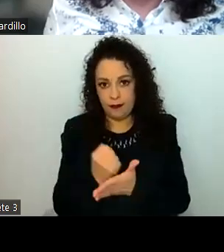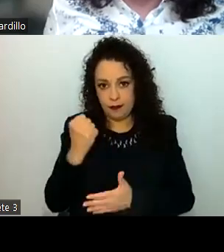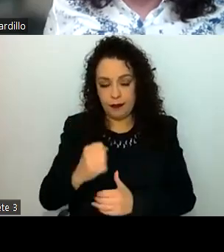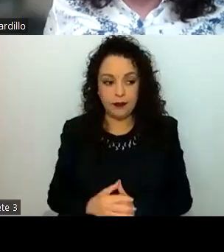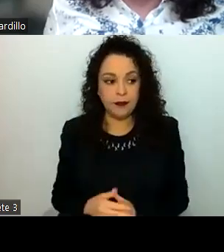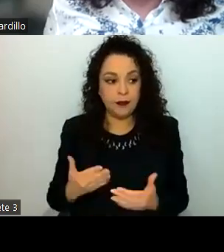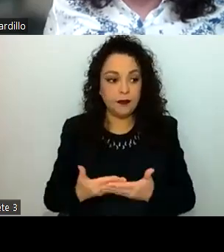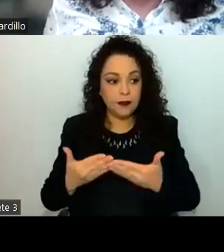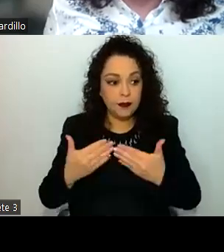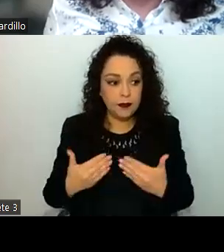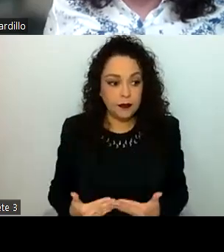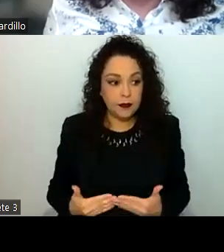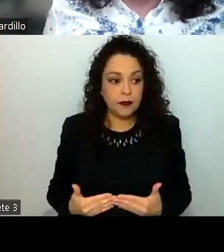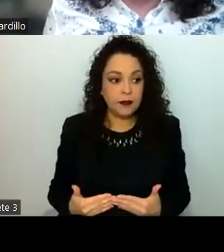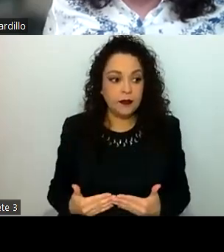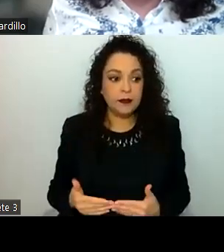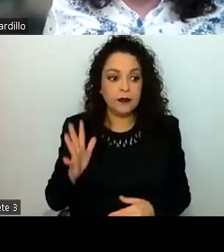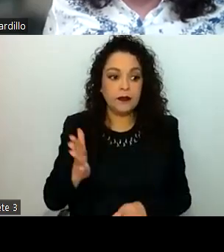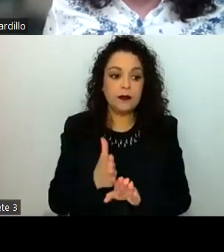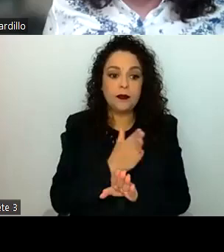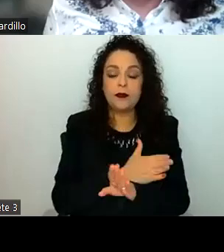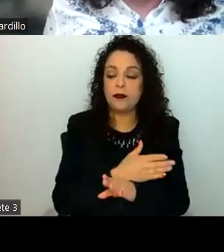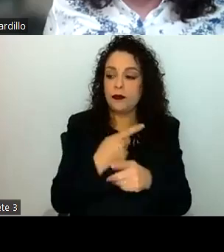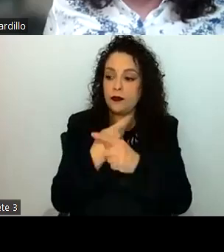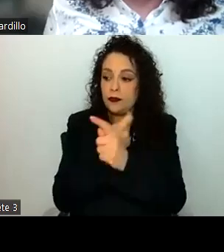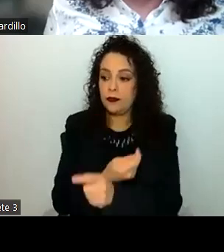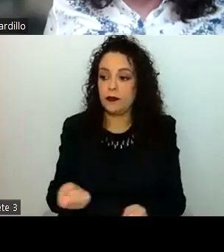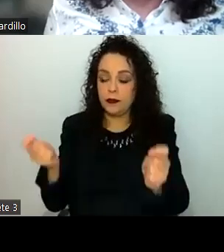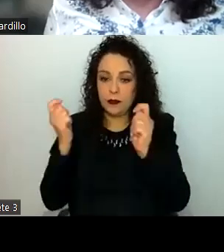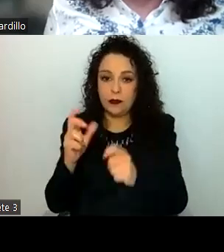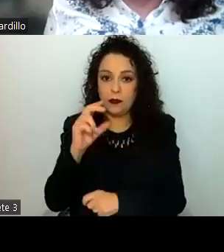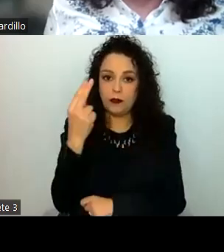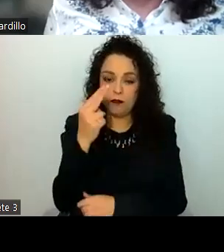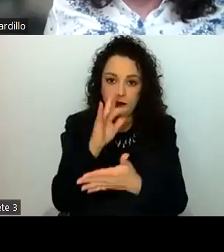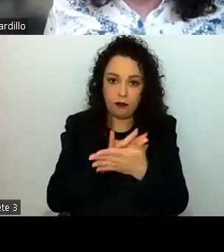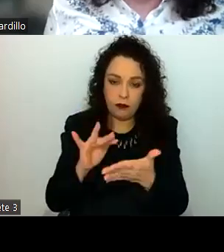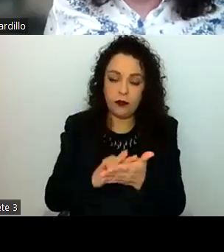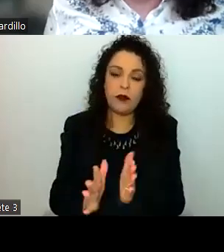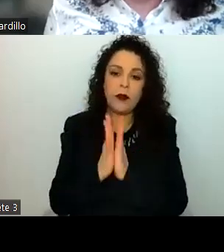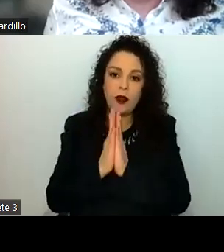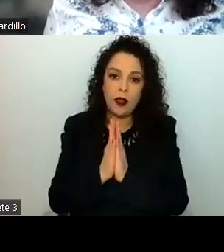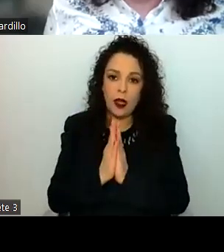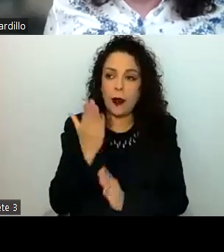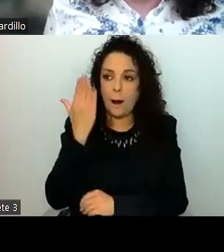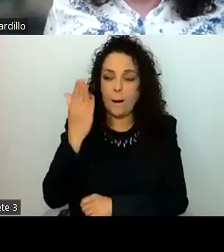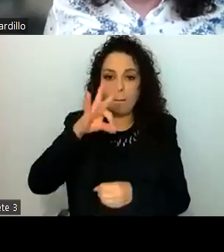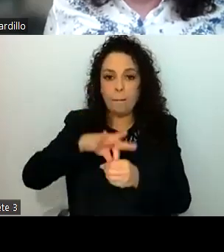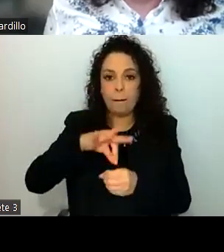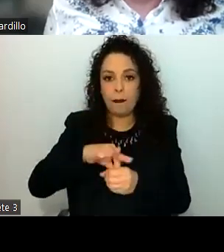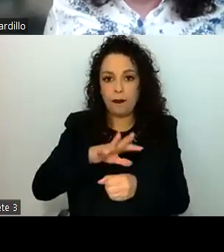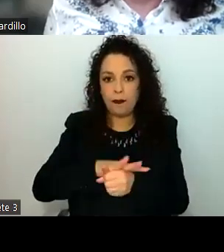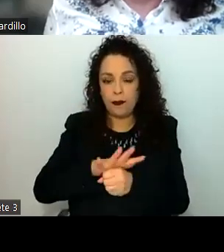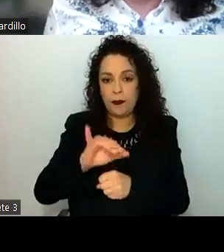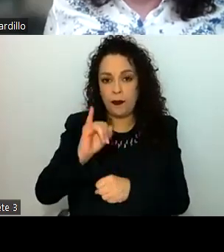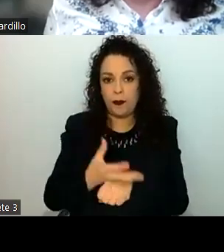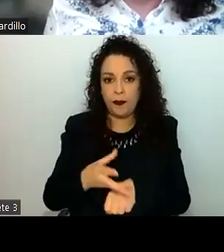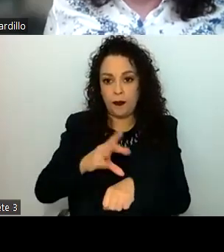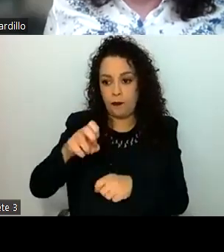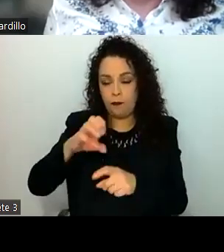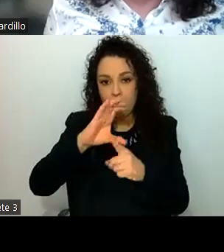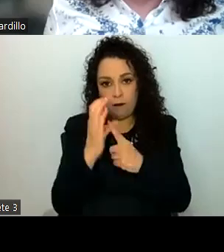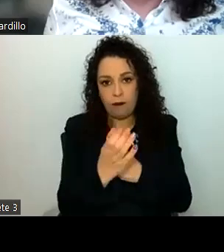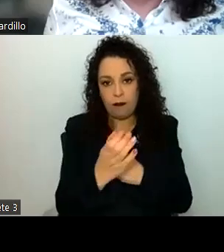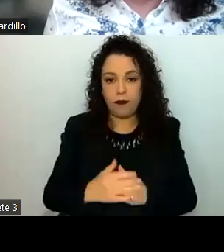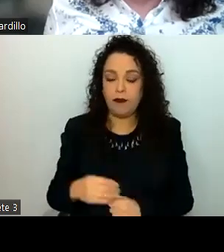se circuló con antelación y proceder a su aprobación si así lo determina el Pleno de esta comisión.